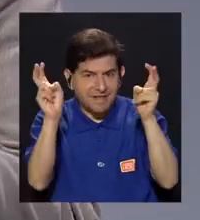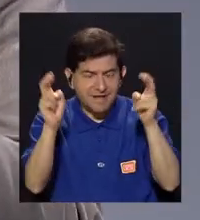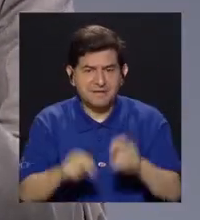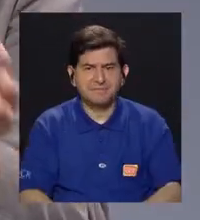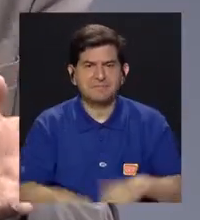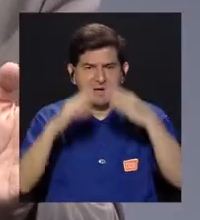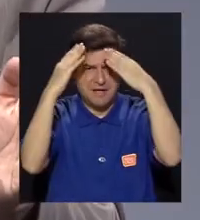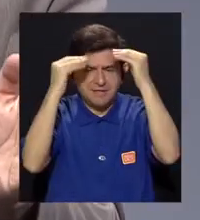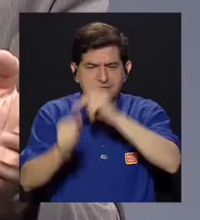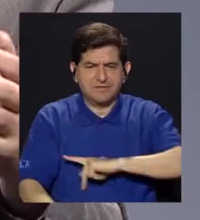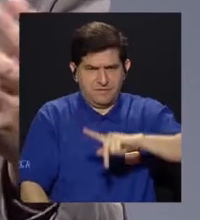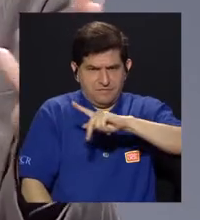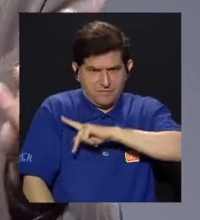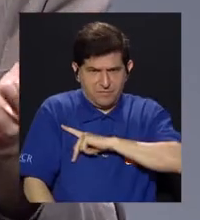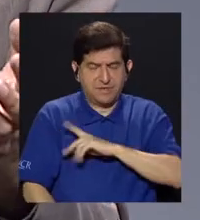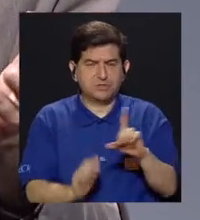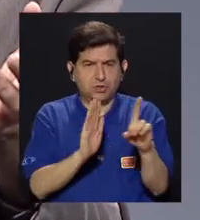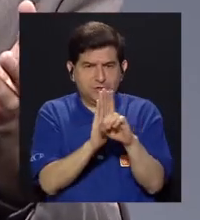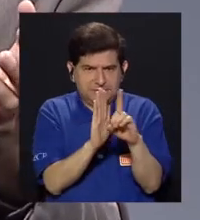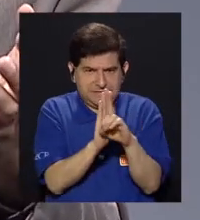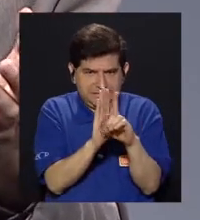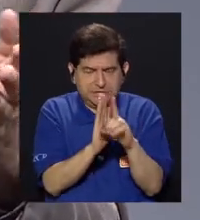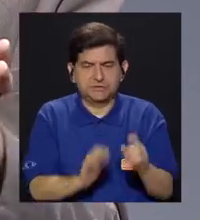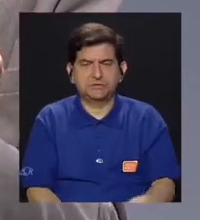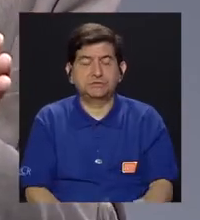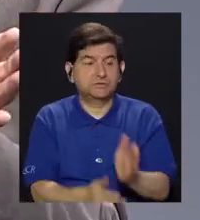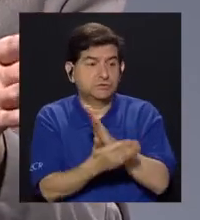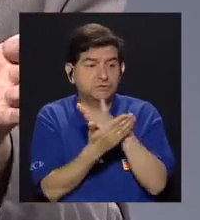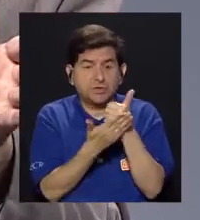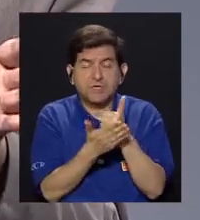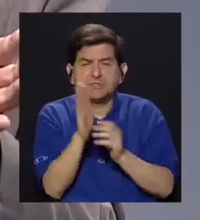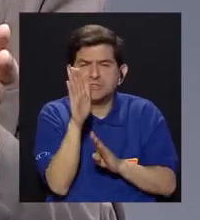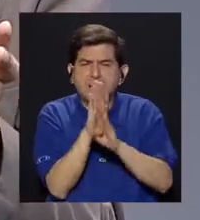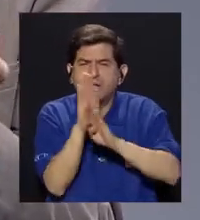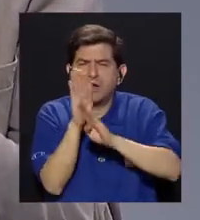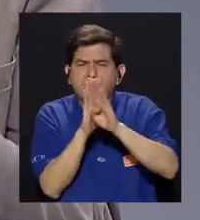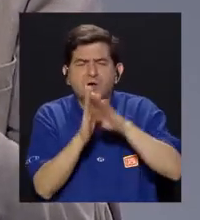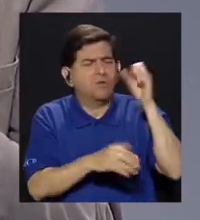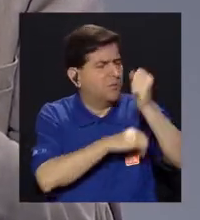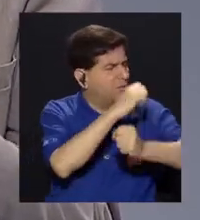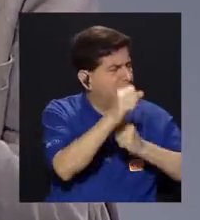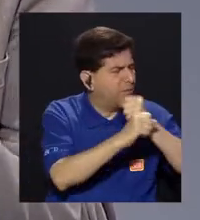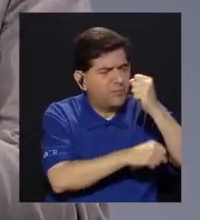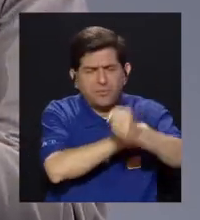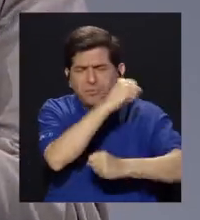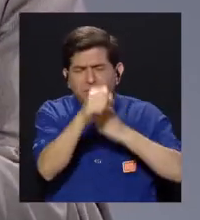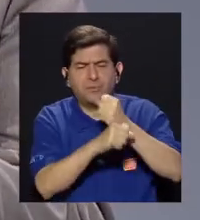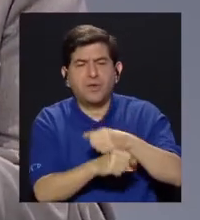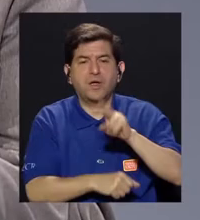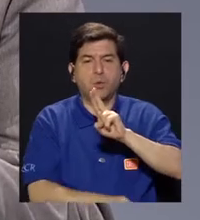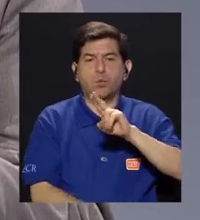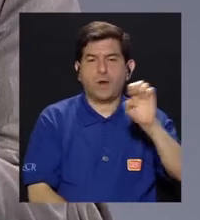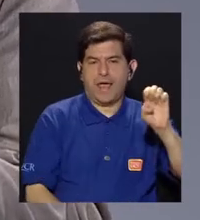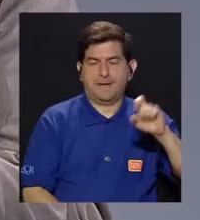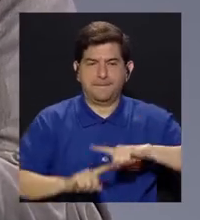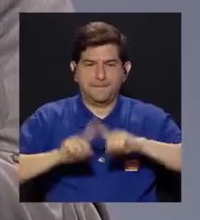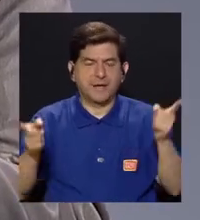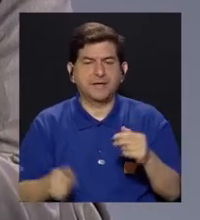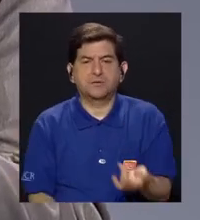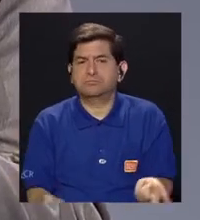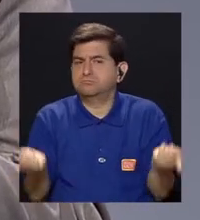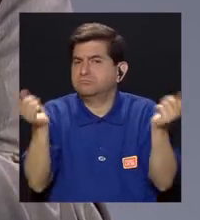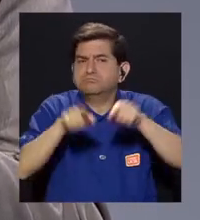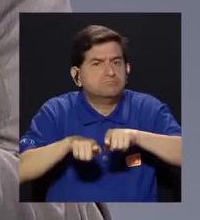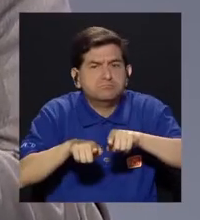de los datos personales como derecho es algo que se viene desarrollando por décadas en la unión europea pero qué